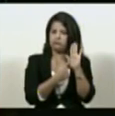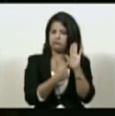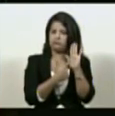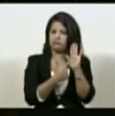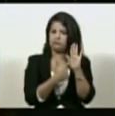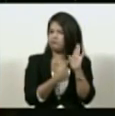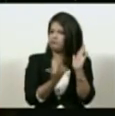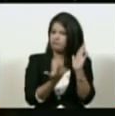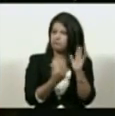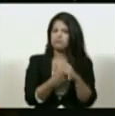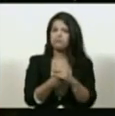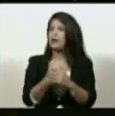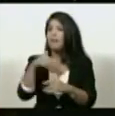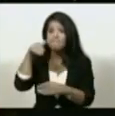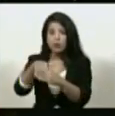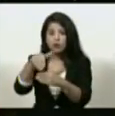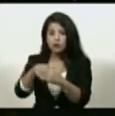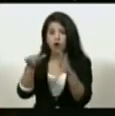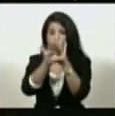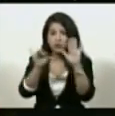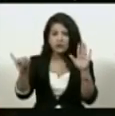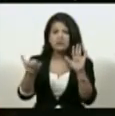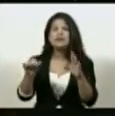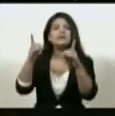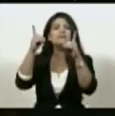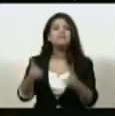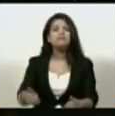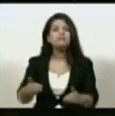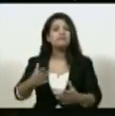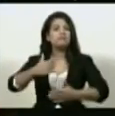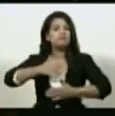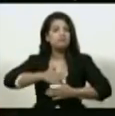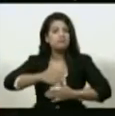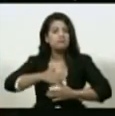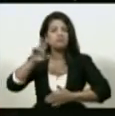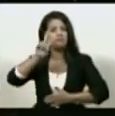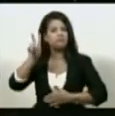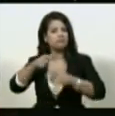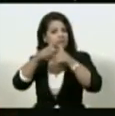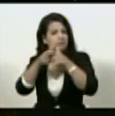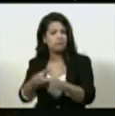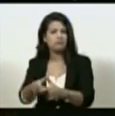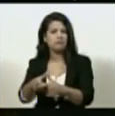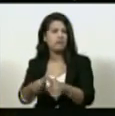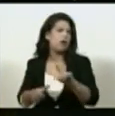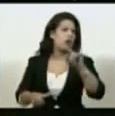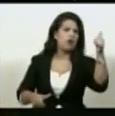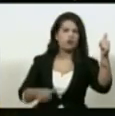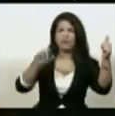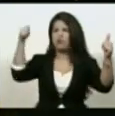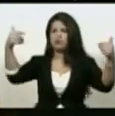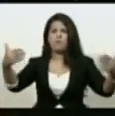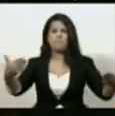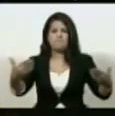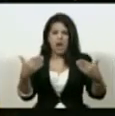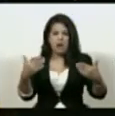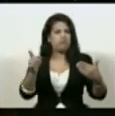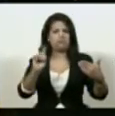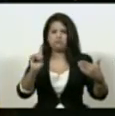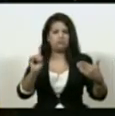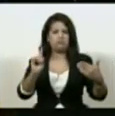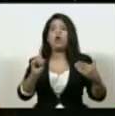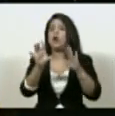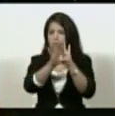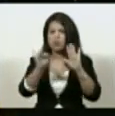un acto de soberanía política de la República. Nada ni nadie podrá detenerla. La constituyente